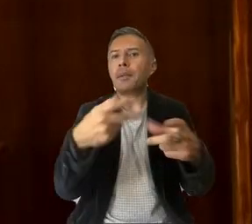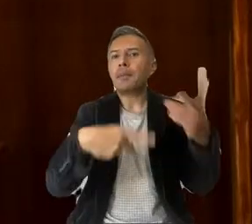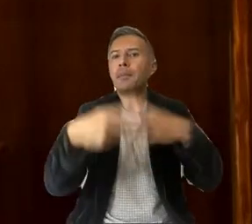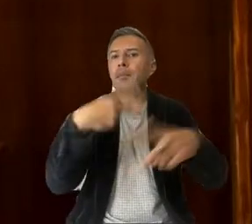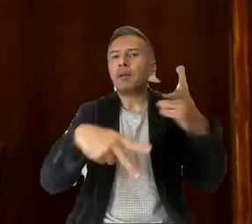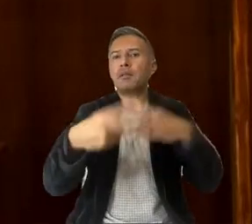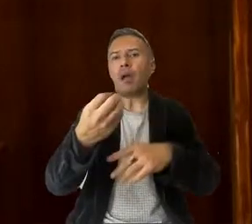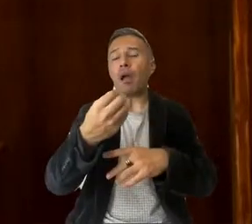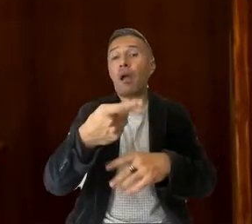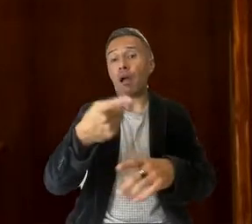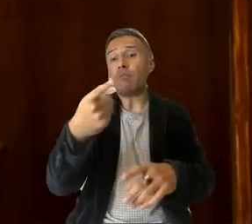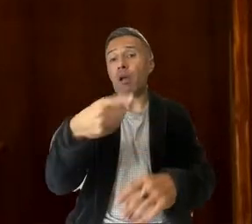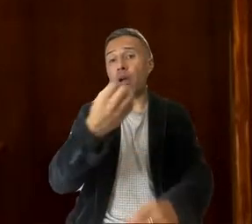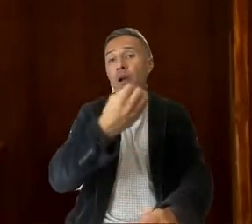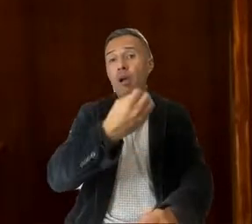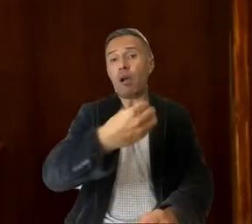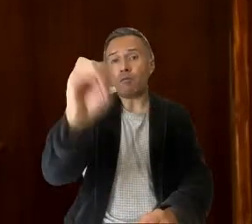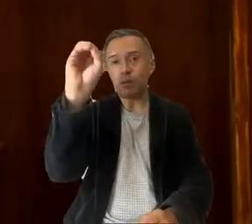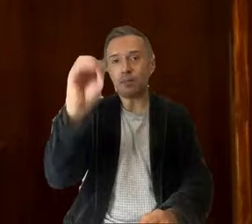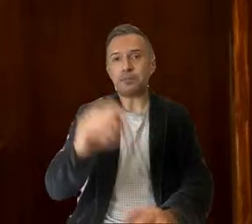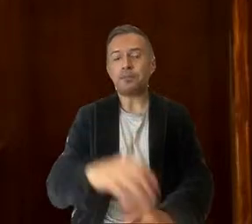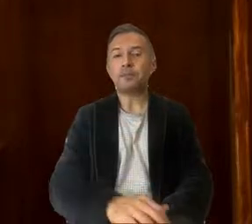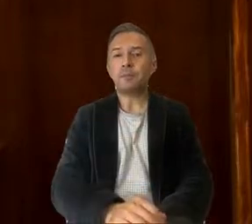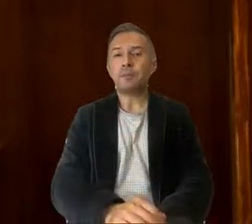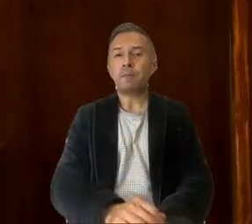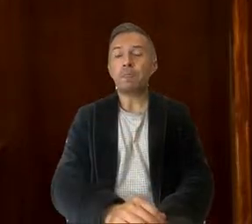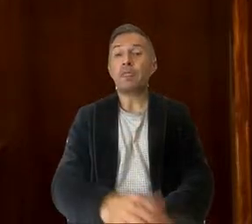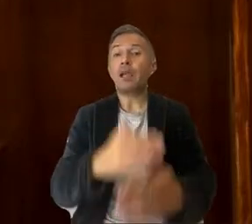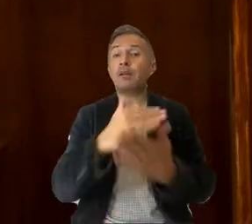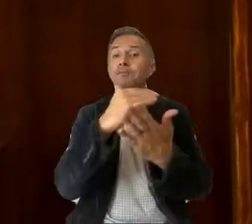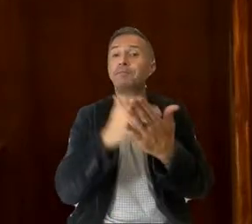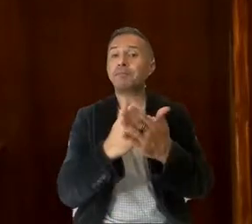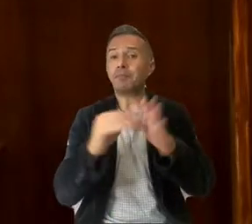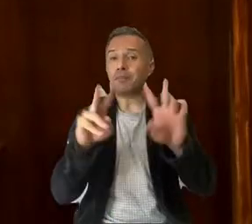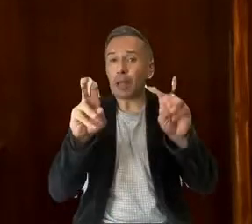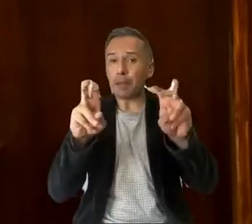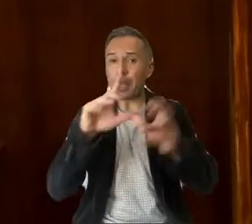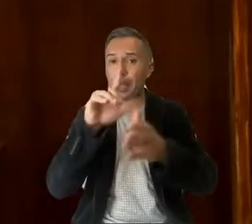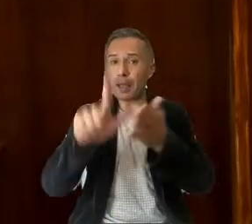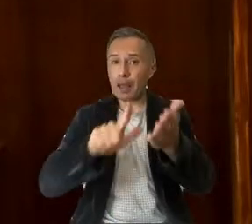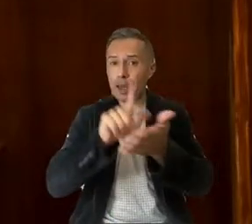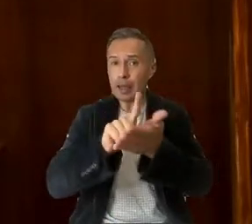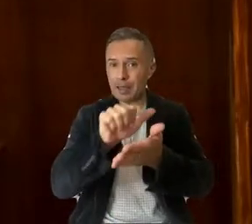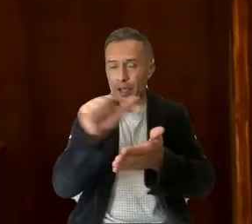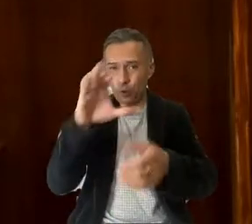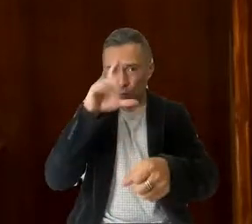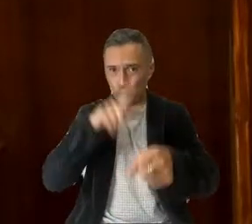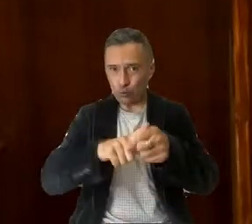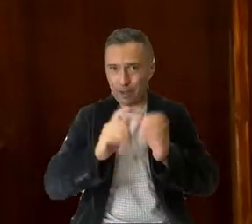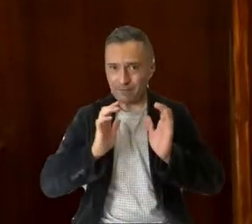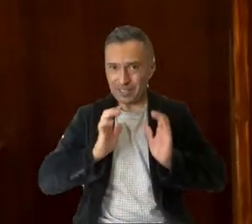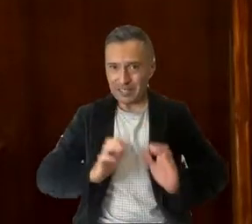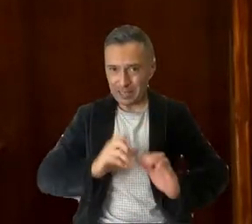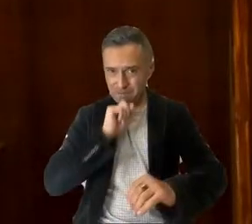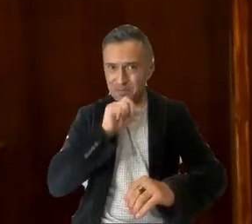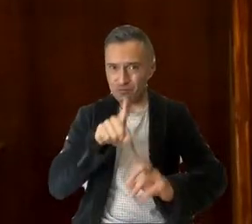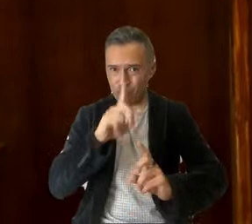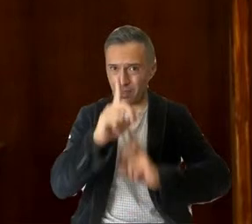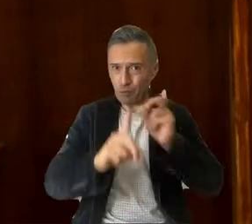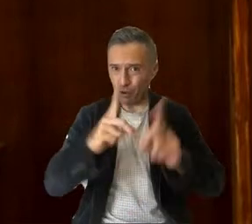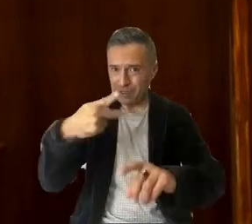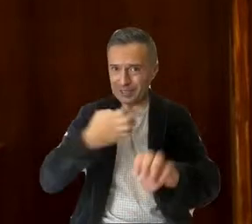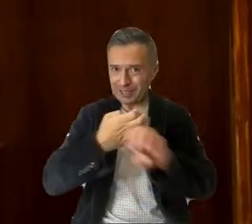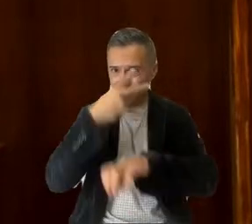manera obligatoria. En lo que refiere a la Ley de Cultura Física y del Deporte en el Estado de